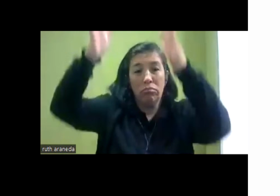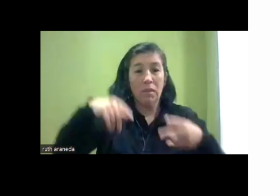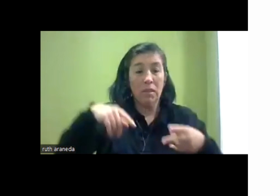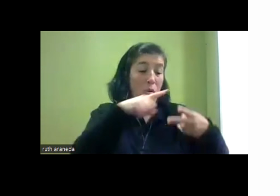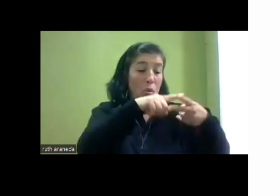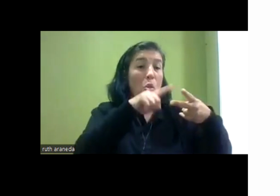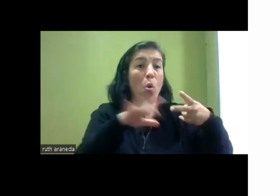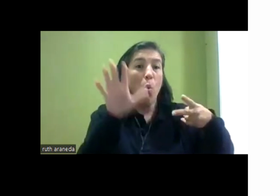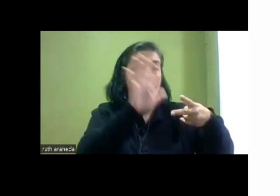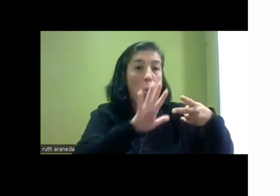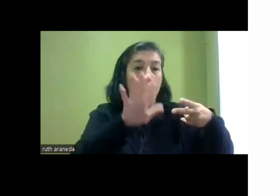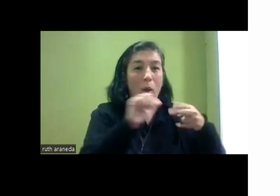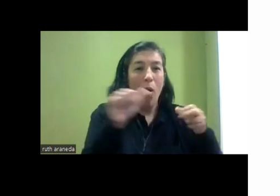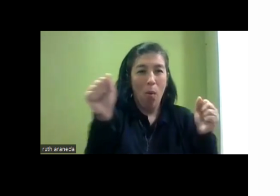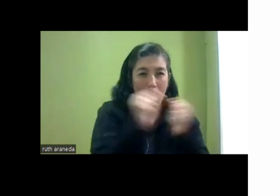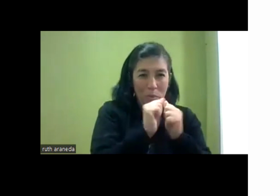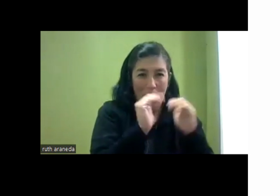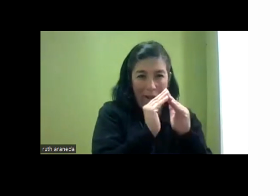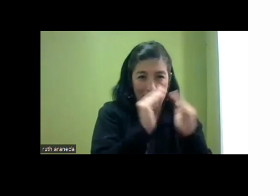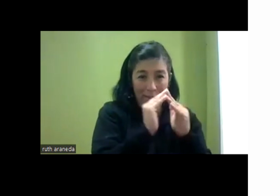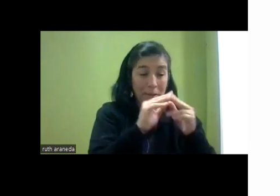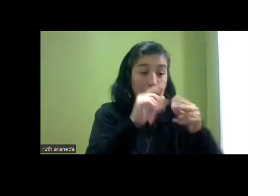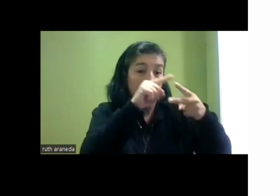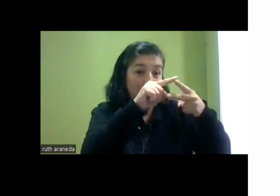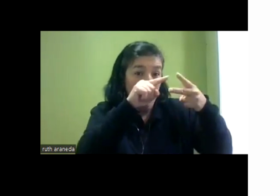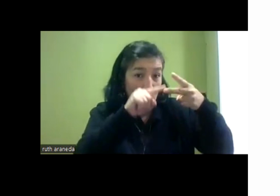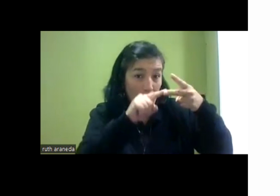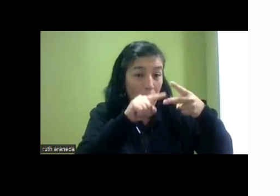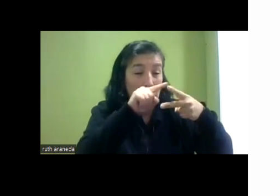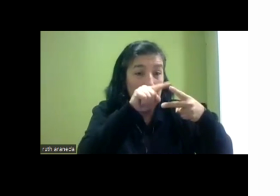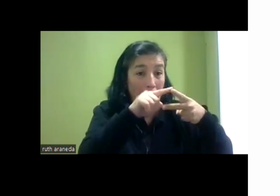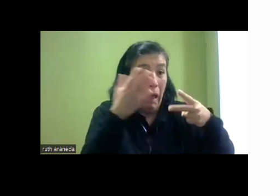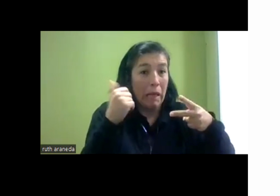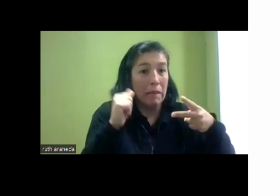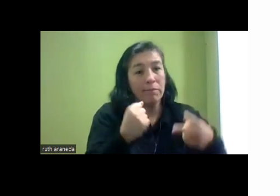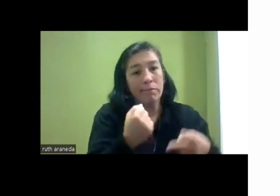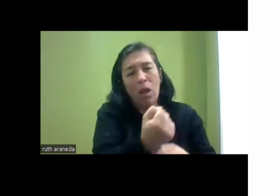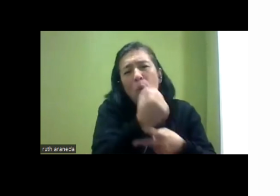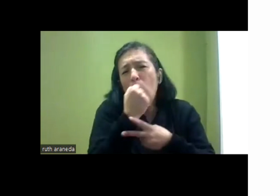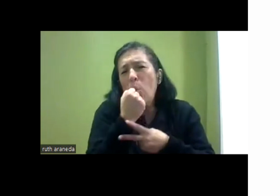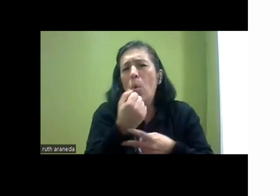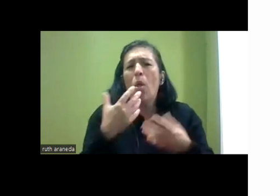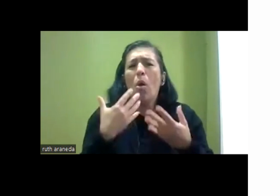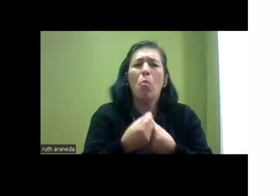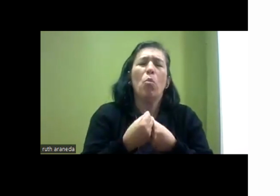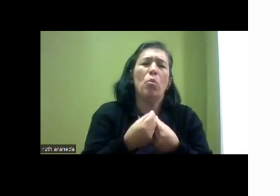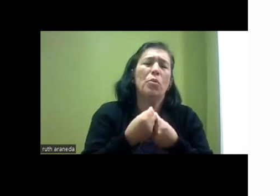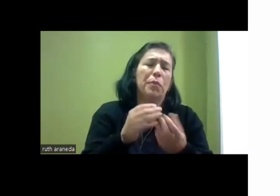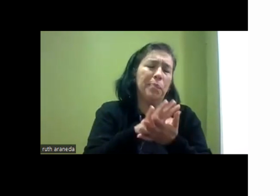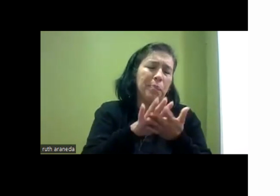la llama y la alpaca fueron fuente de todo tipo de recursos